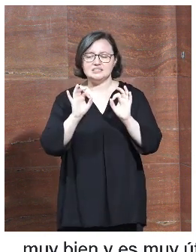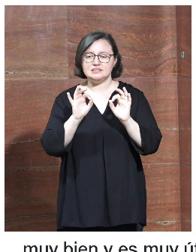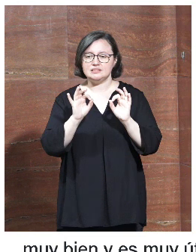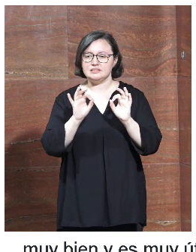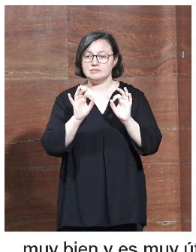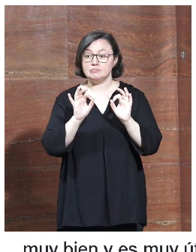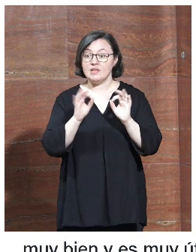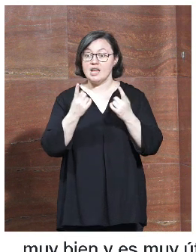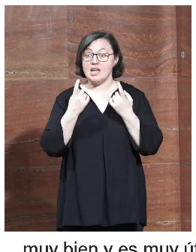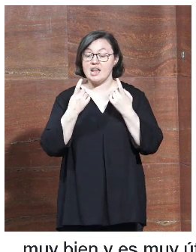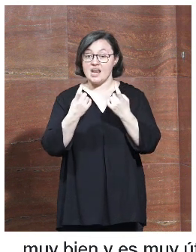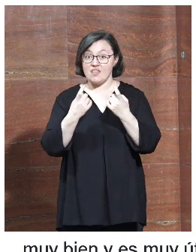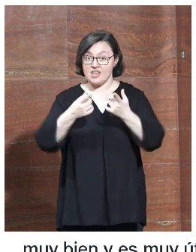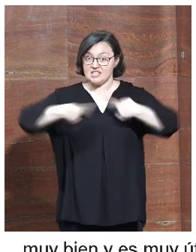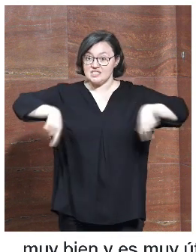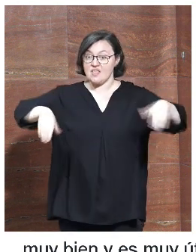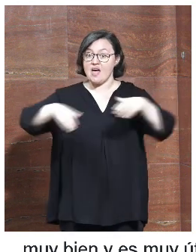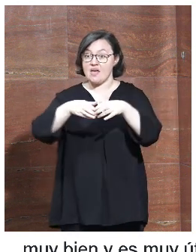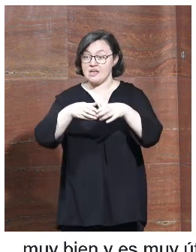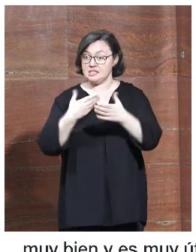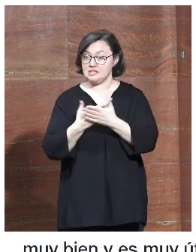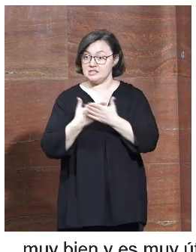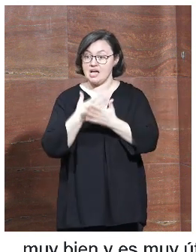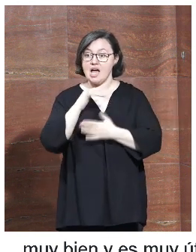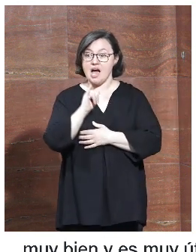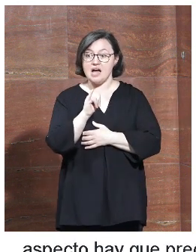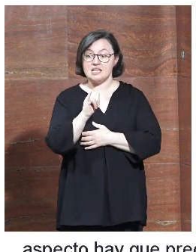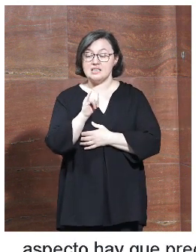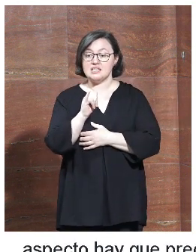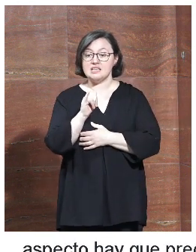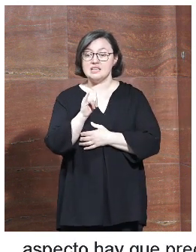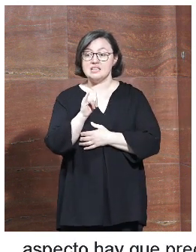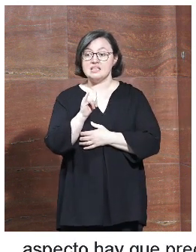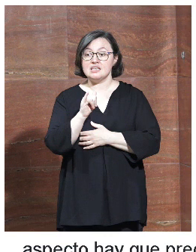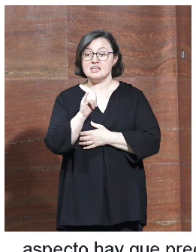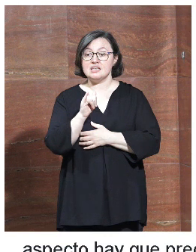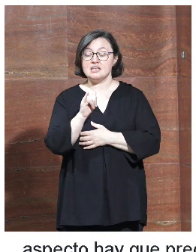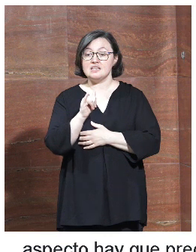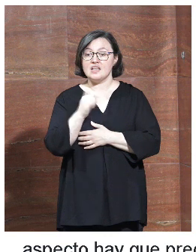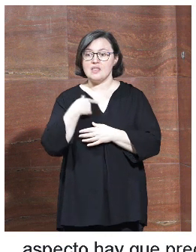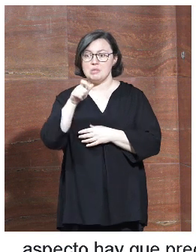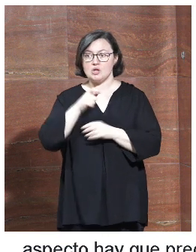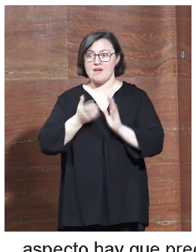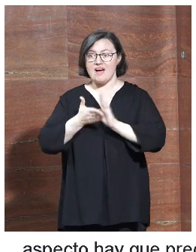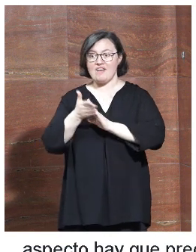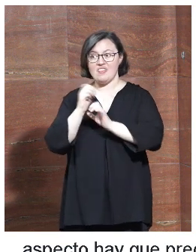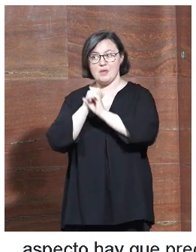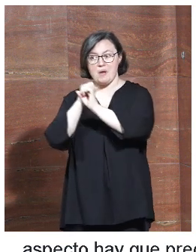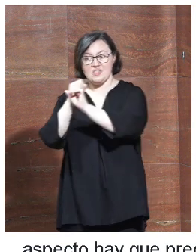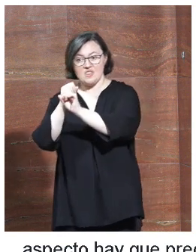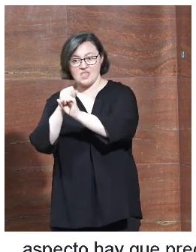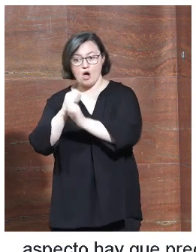necesidades que tienen las personas que empiezan a ser dependientes y que empiezan a